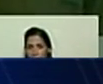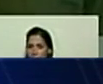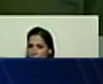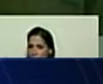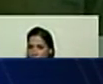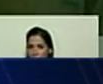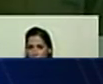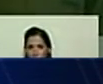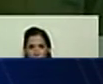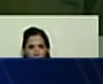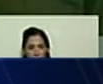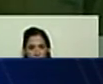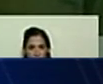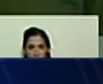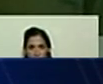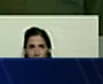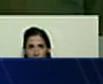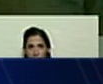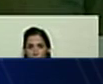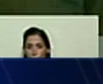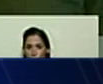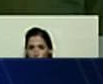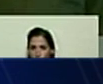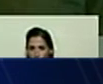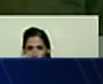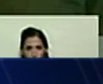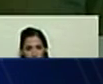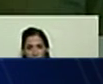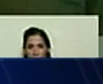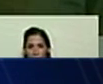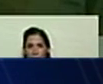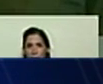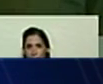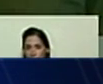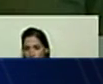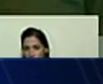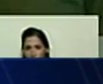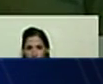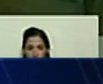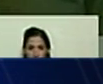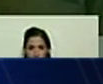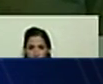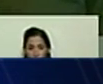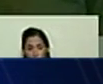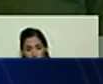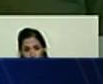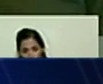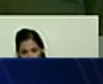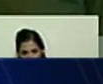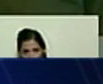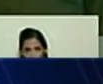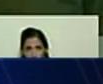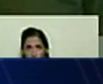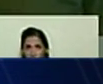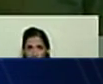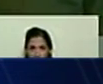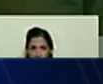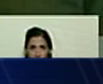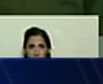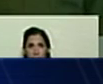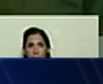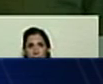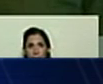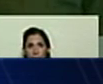ejercer a fin de asegurar la integridad del espacio geográfico. En este sentido, queremos señalar que